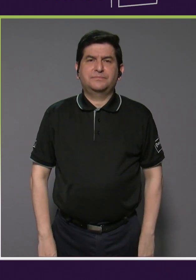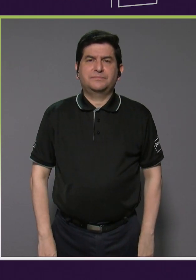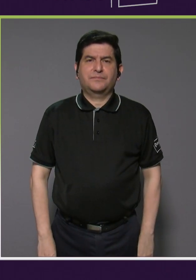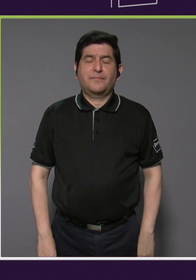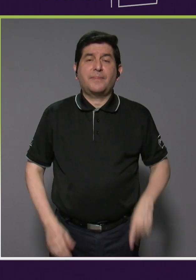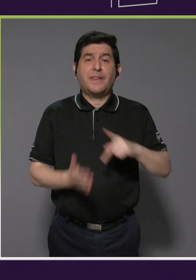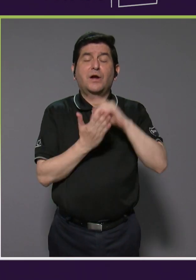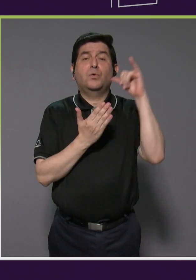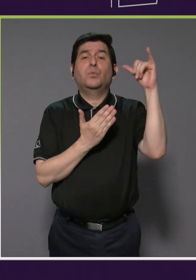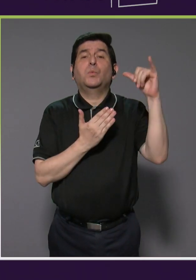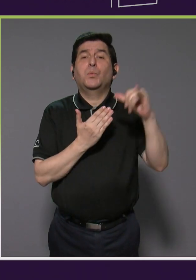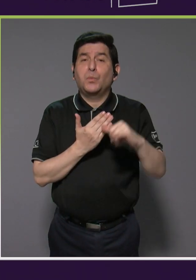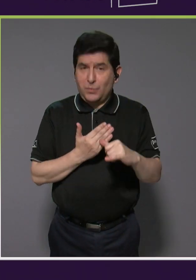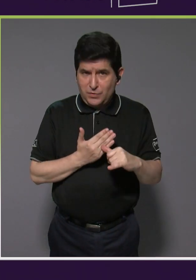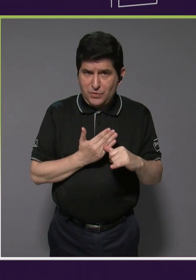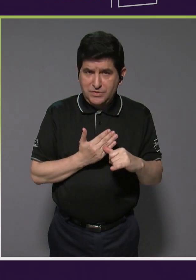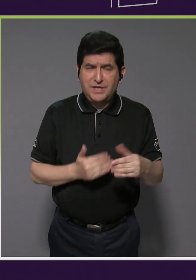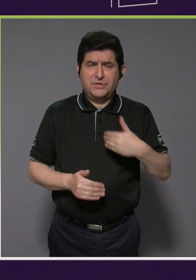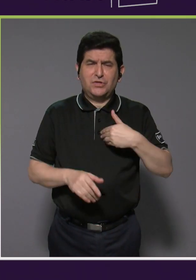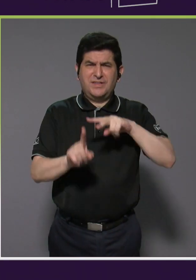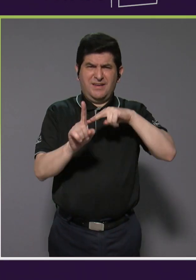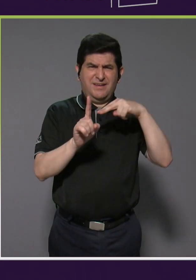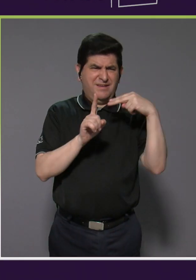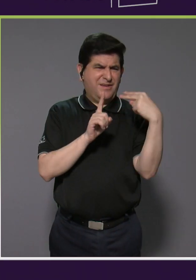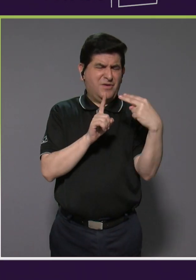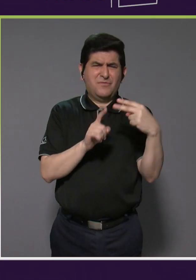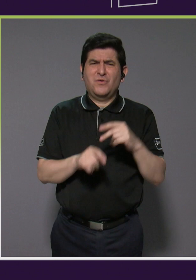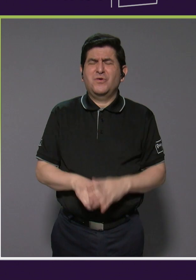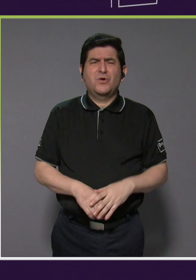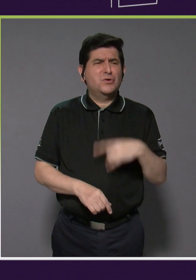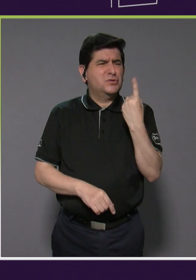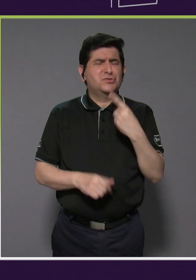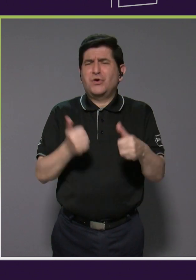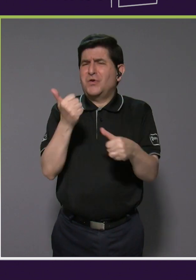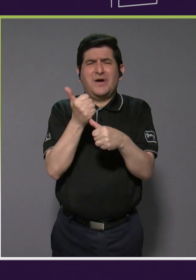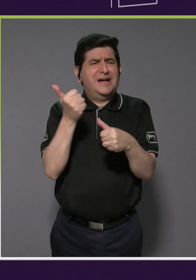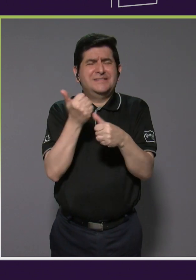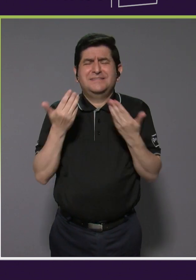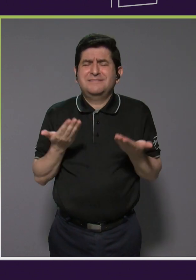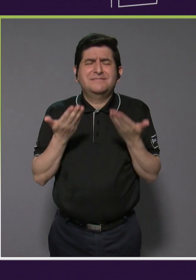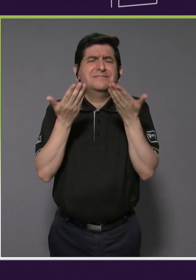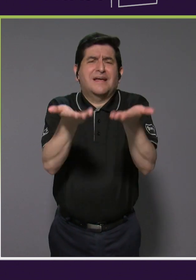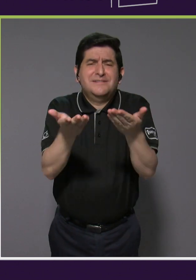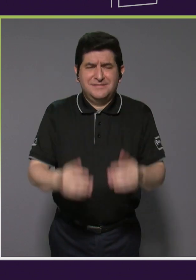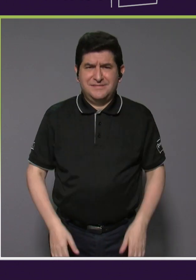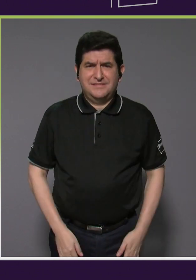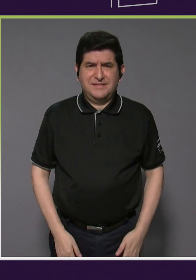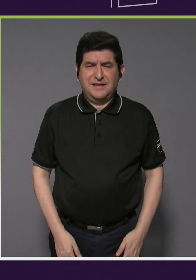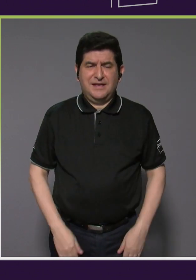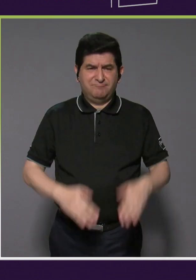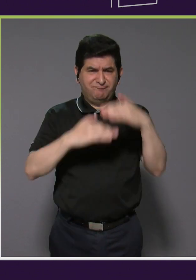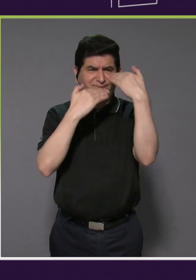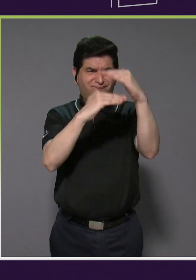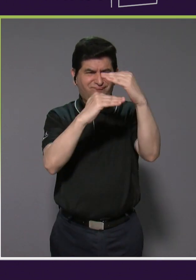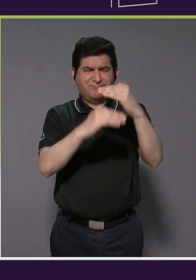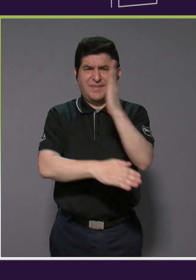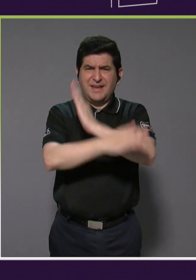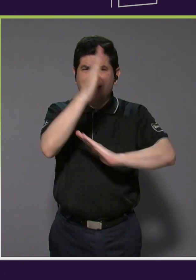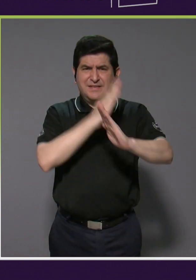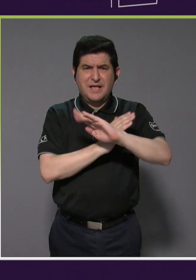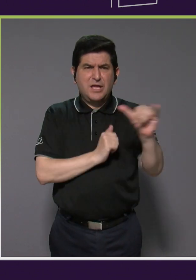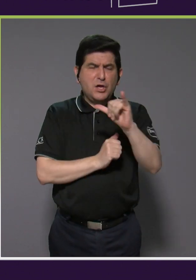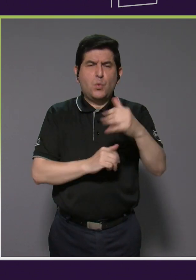un proyecto que tiene un enfoque meramente asistencialista, ¿verdad?, en donde circunscribe la discapacidad a